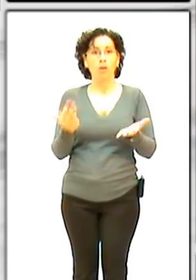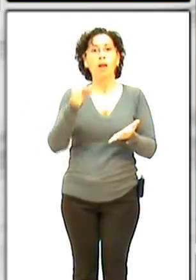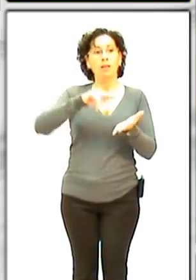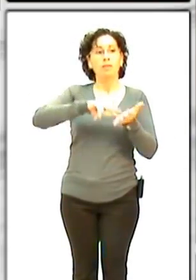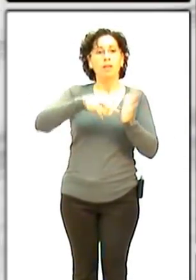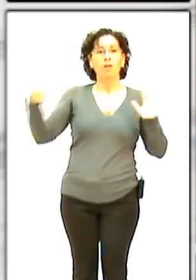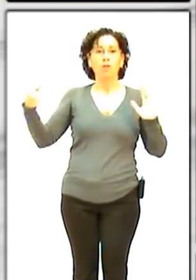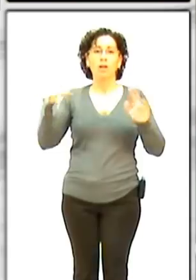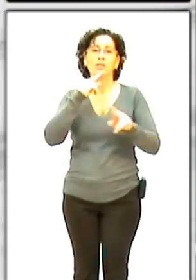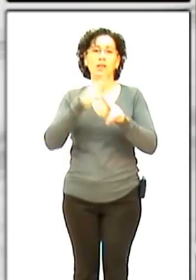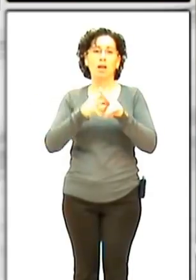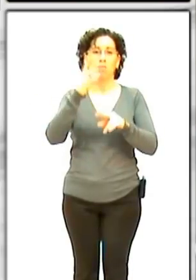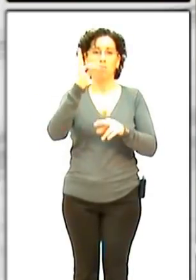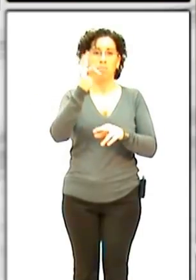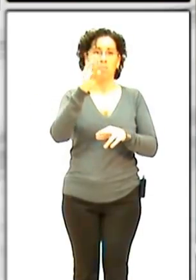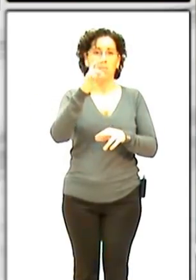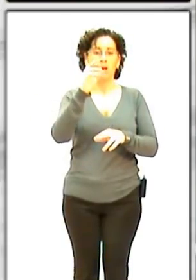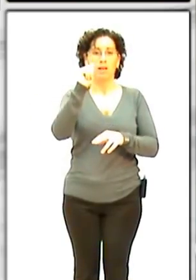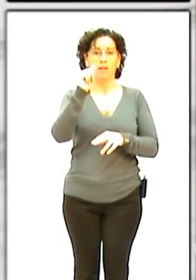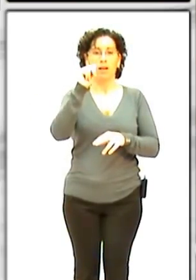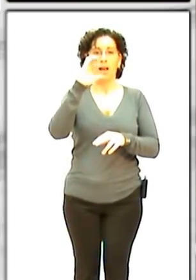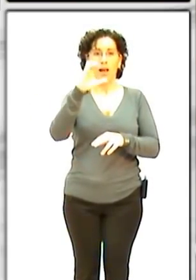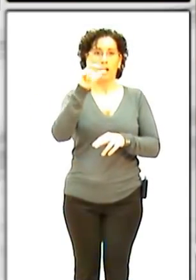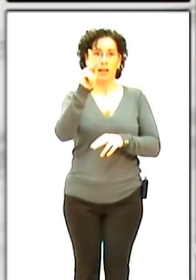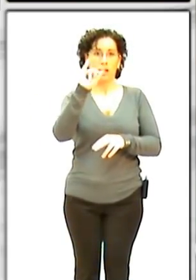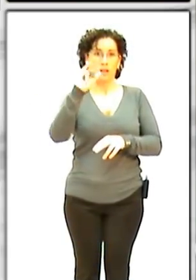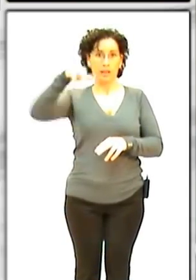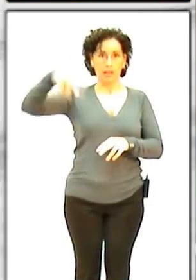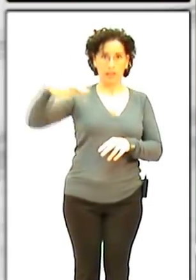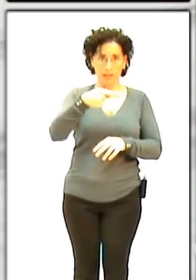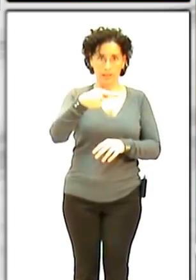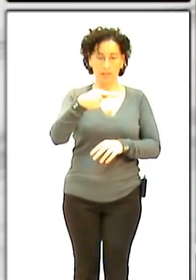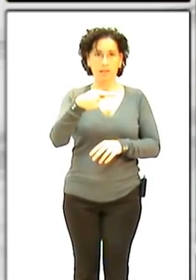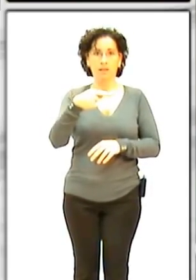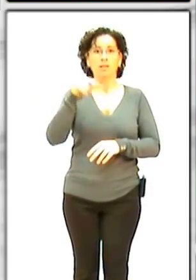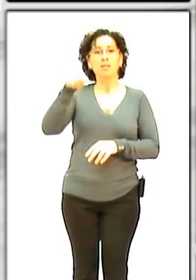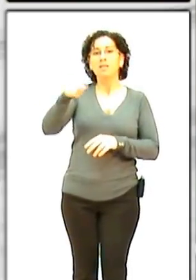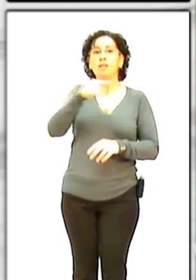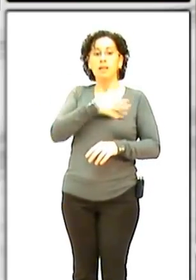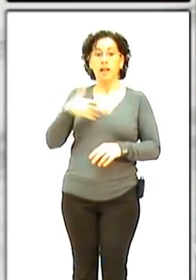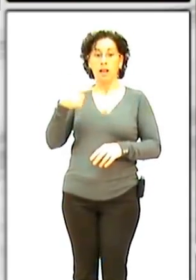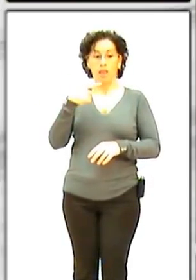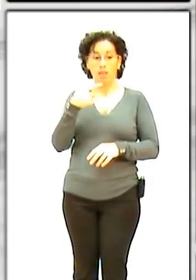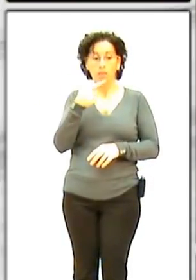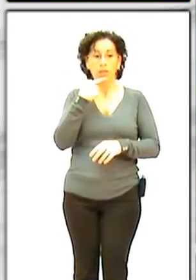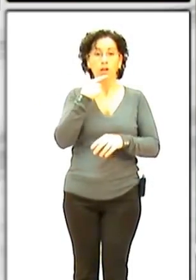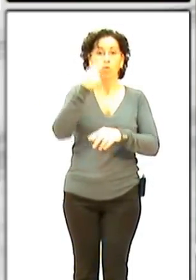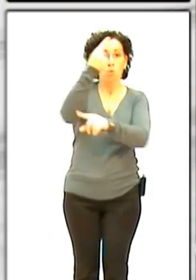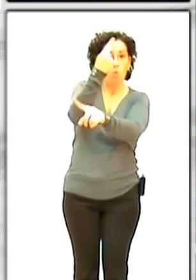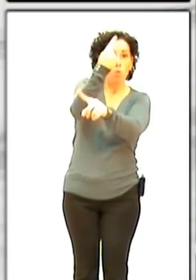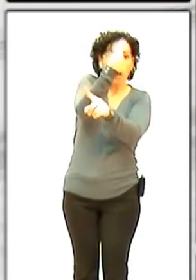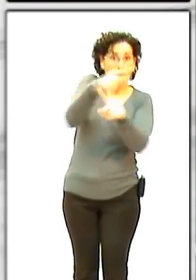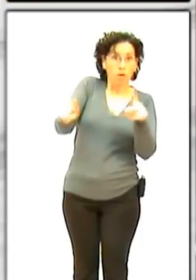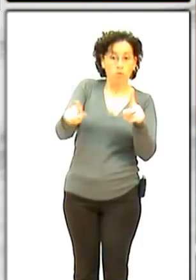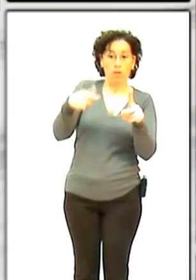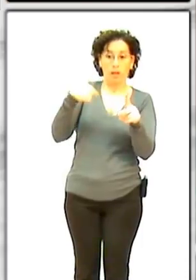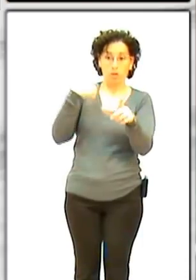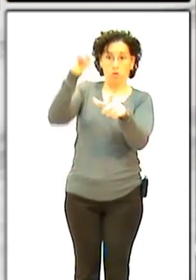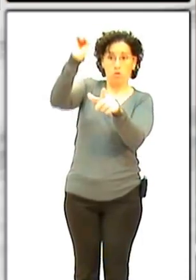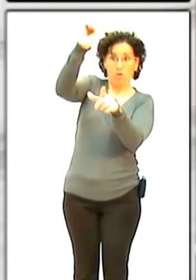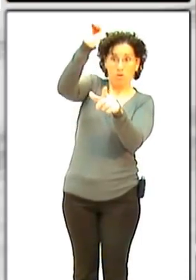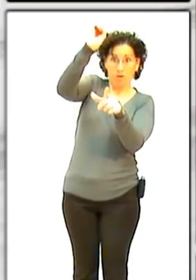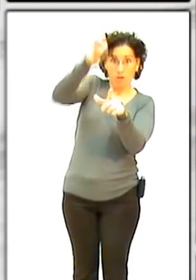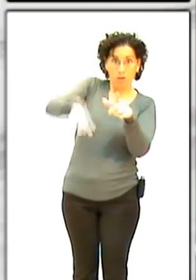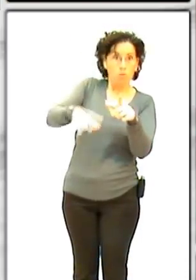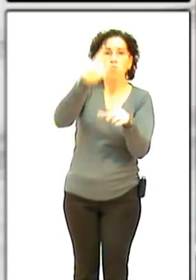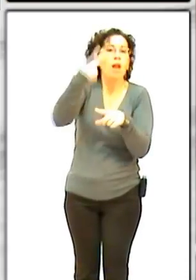tecnologías que llaman de tracking, o que llamamos de tracking, que es intentar posicionar ese elemento sintético dentro de tu campo